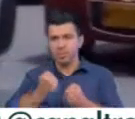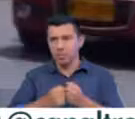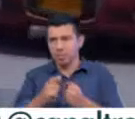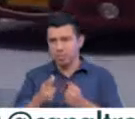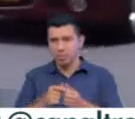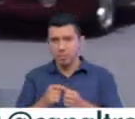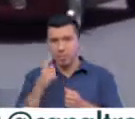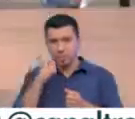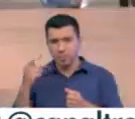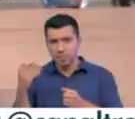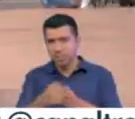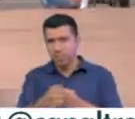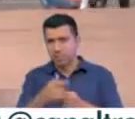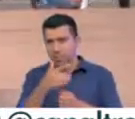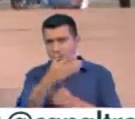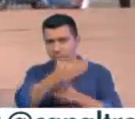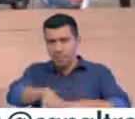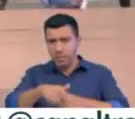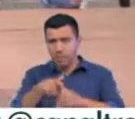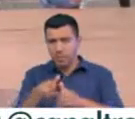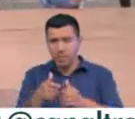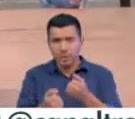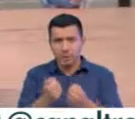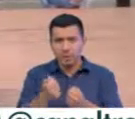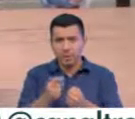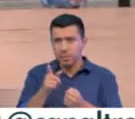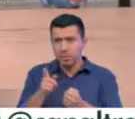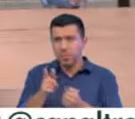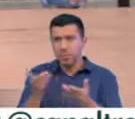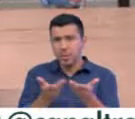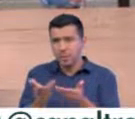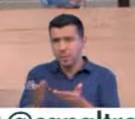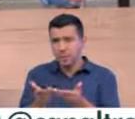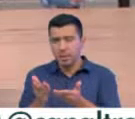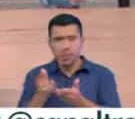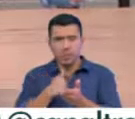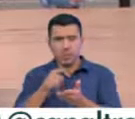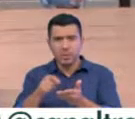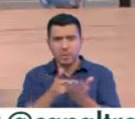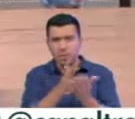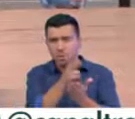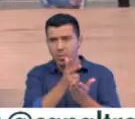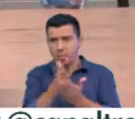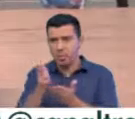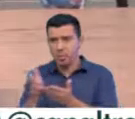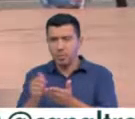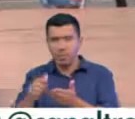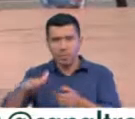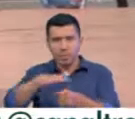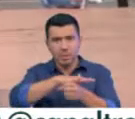de tomar decisiones drásticas en torno a la prestación del servicio hacia varias rutas en la región.